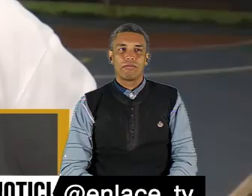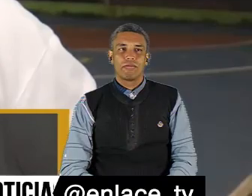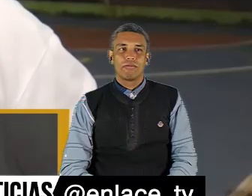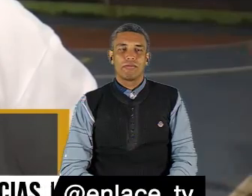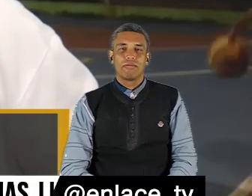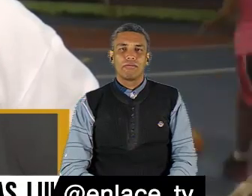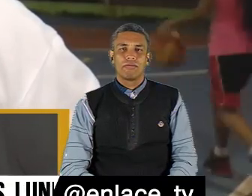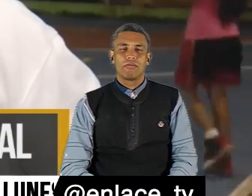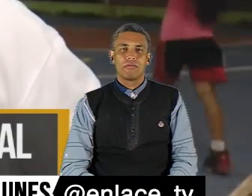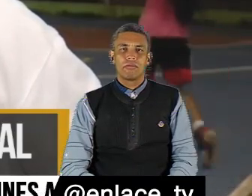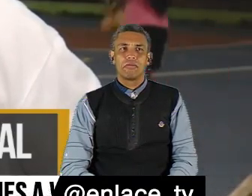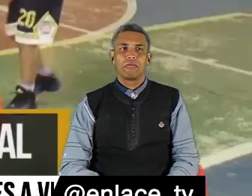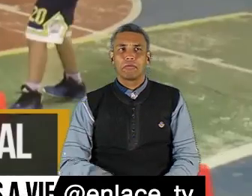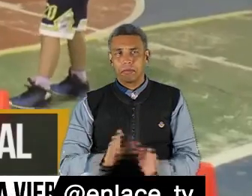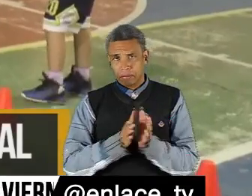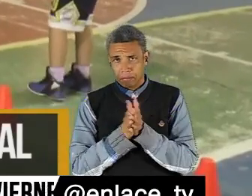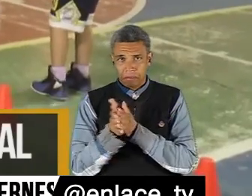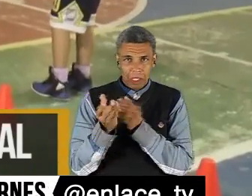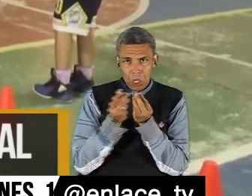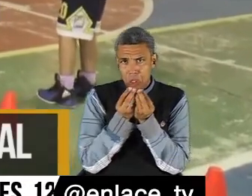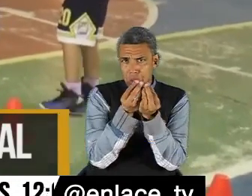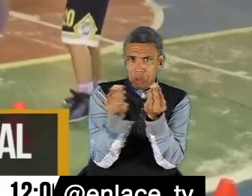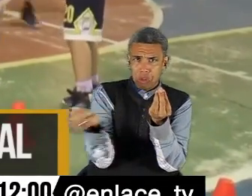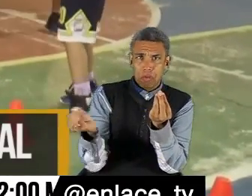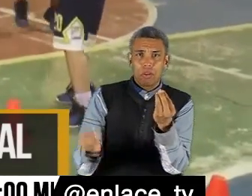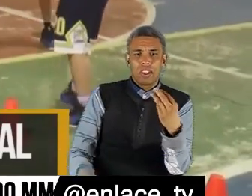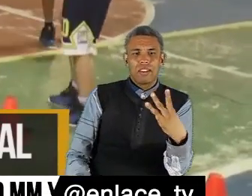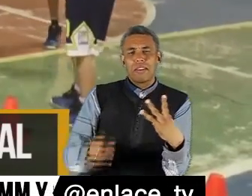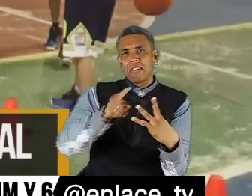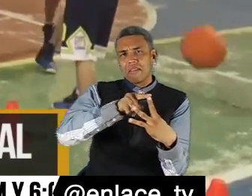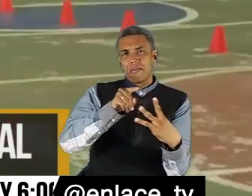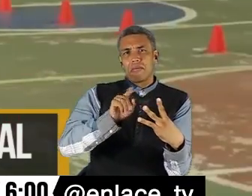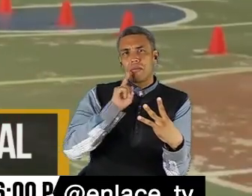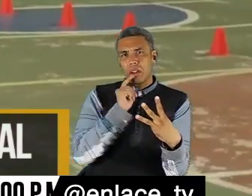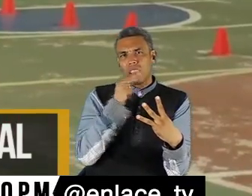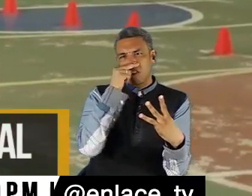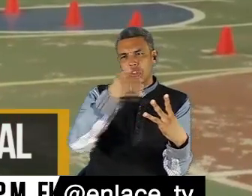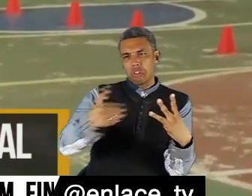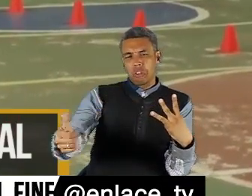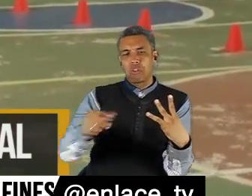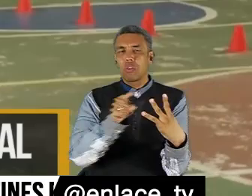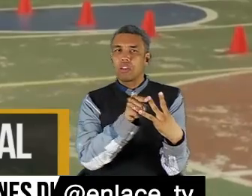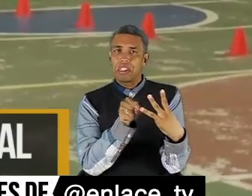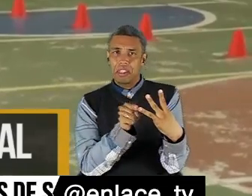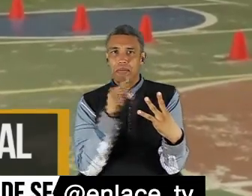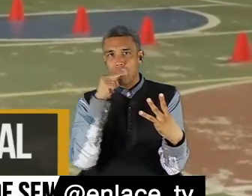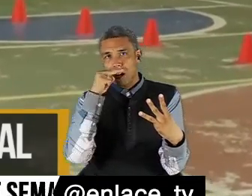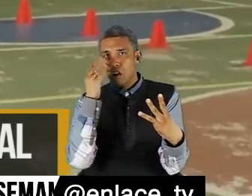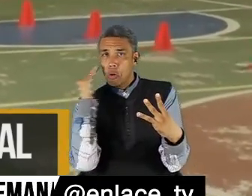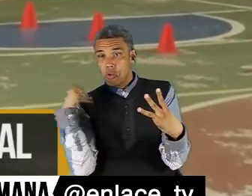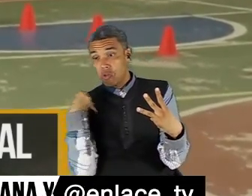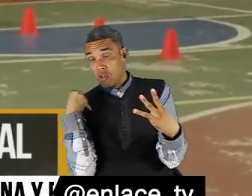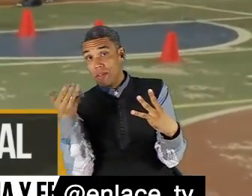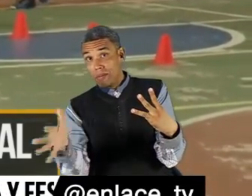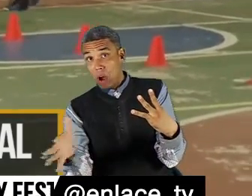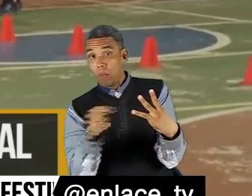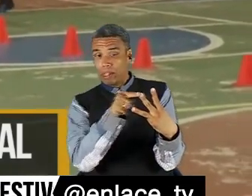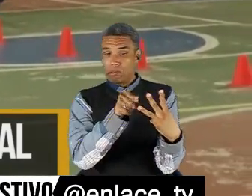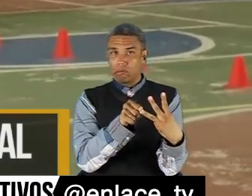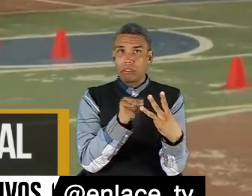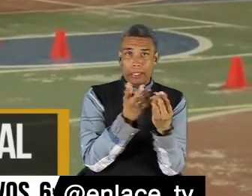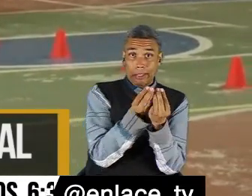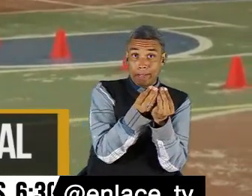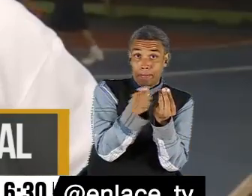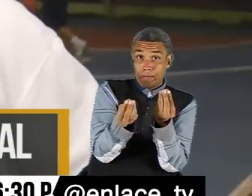pre-mini y dos equipos de mini baloncesto. Pues hay buena expectativa porque este es un equipo pues nuevo, pero bueno